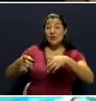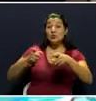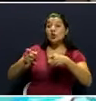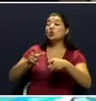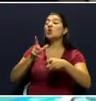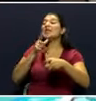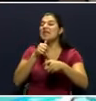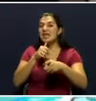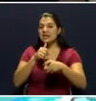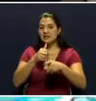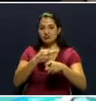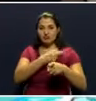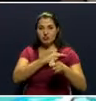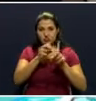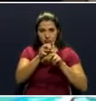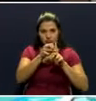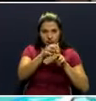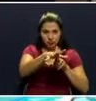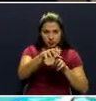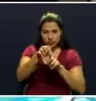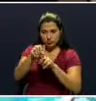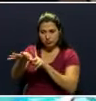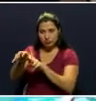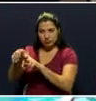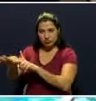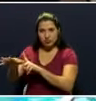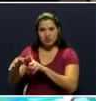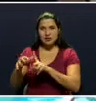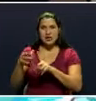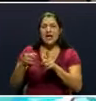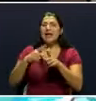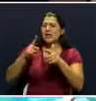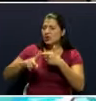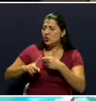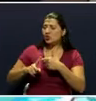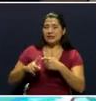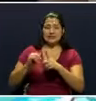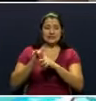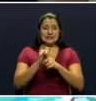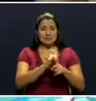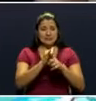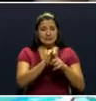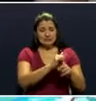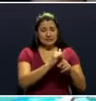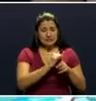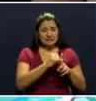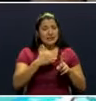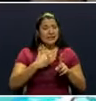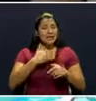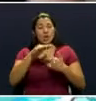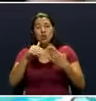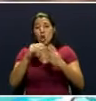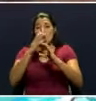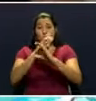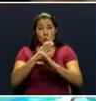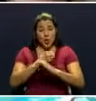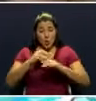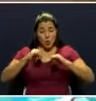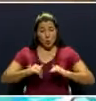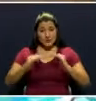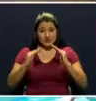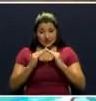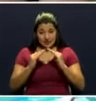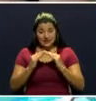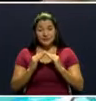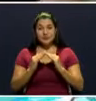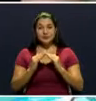contactos, aislarlos, tomarles muestras si tienen síntomas y tomar todas las medidas de aislamiento social con respecto al resto de su